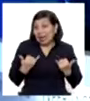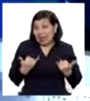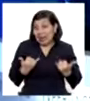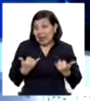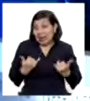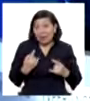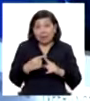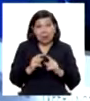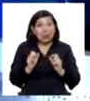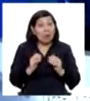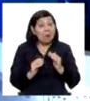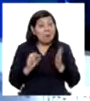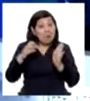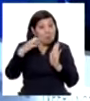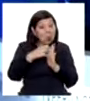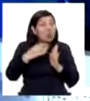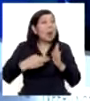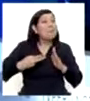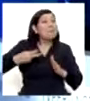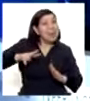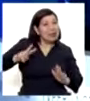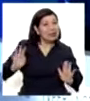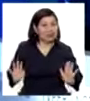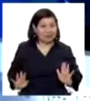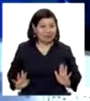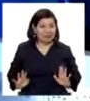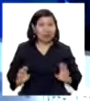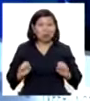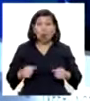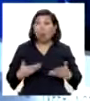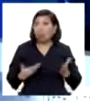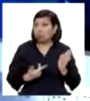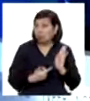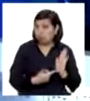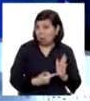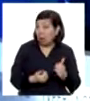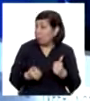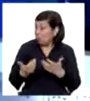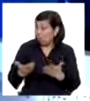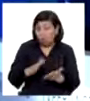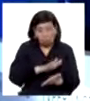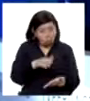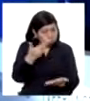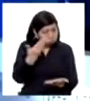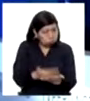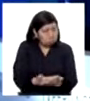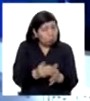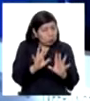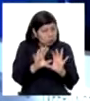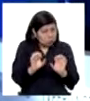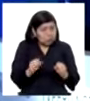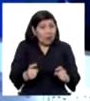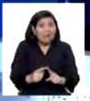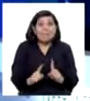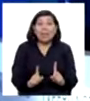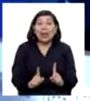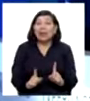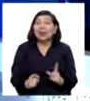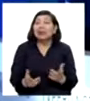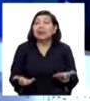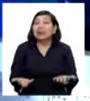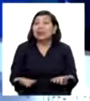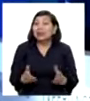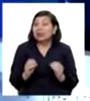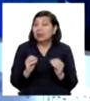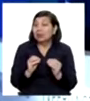esa es la idea y eso tiene un mayor puntaje, ¿no? Entonces, podrían presentar, son bienvenidas todas las propuestas y van a ser evaluadas, pero